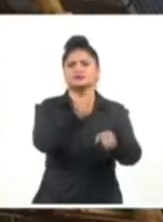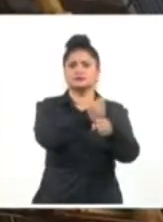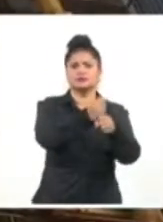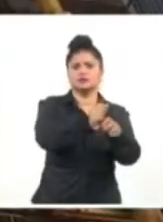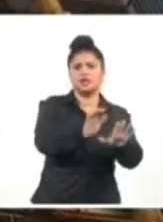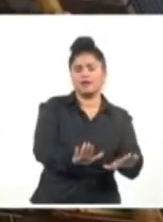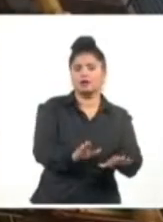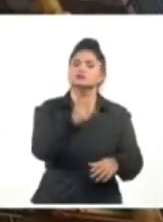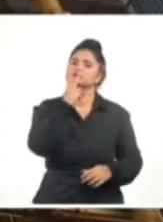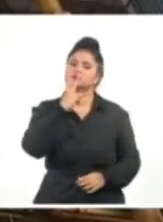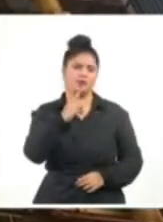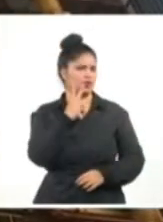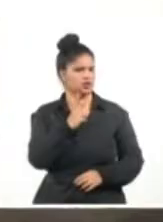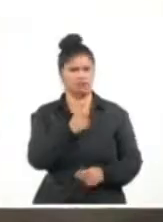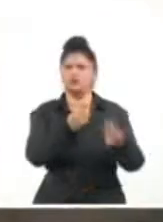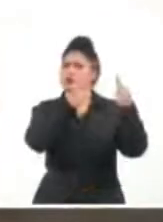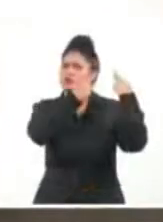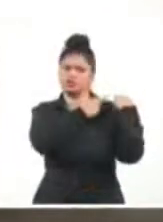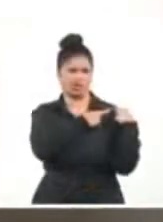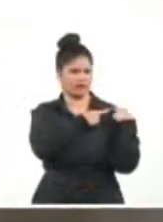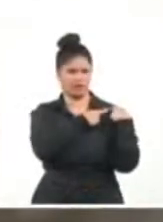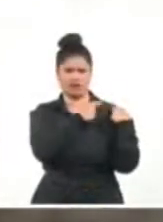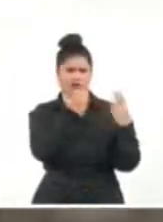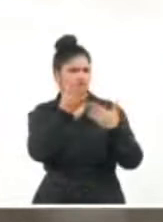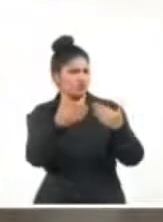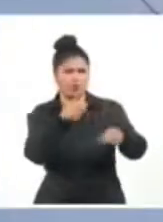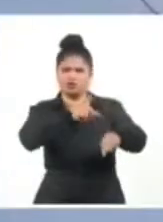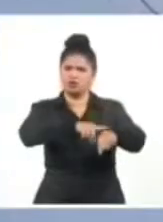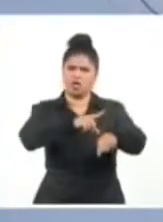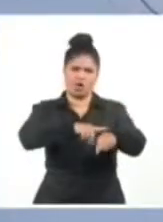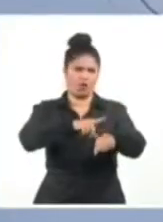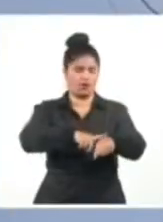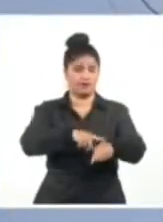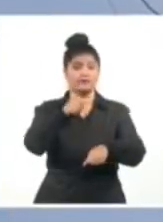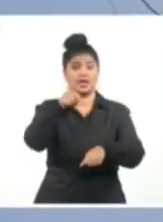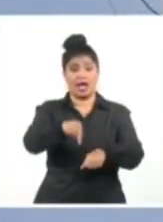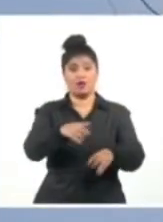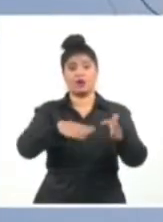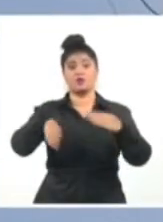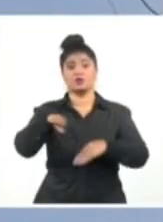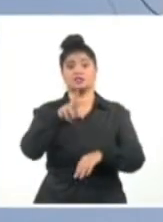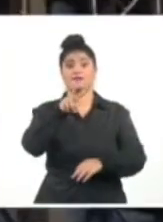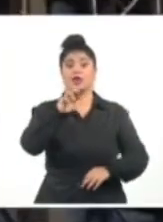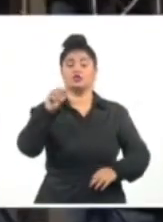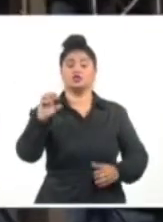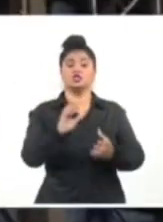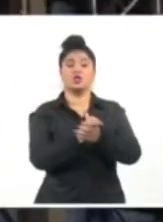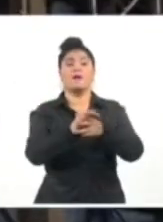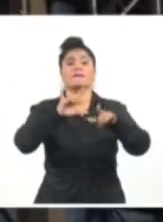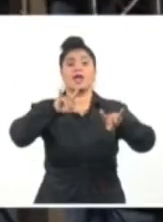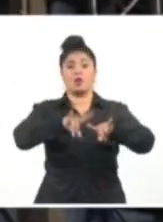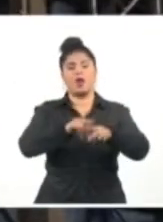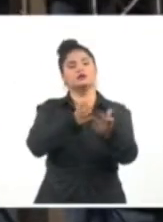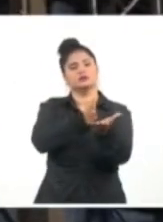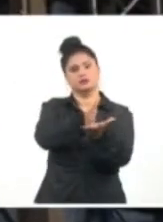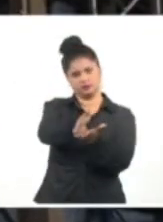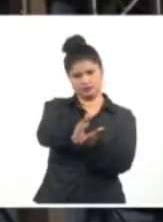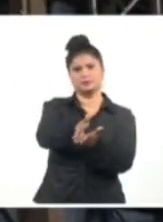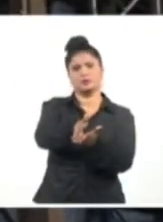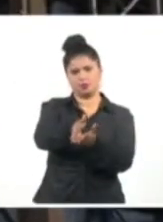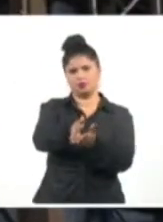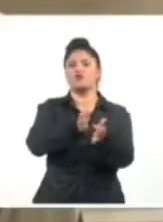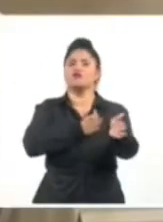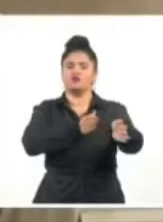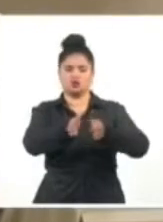pase. Actualmente la planta mantiene la generación por encima de los 200 megawatts de manera estable. Pudiéramos